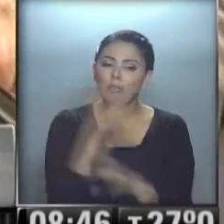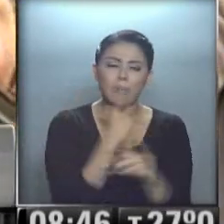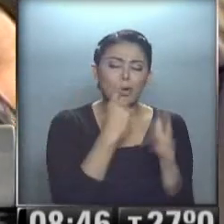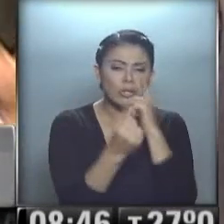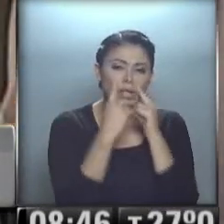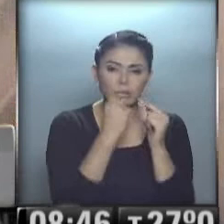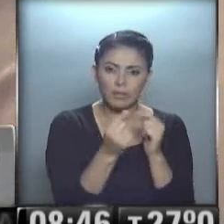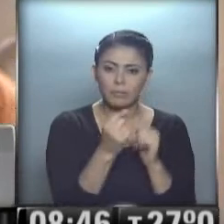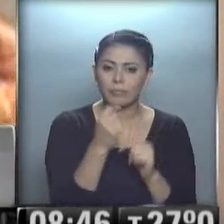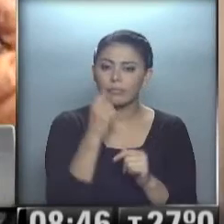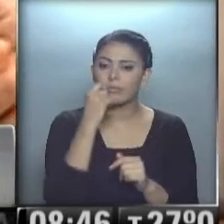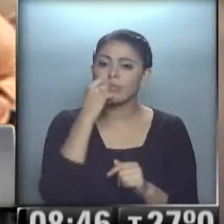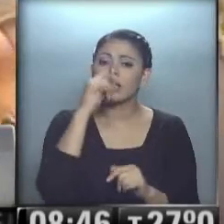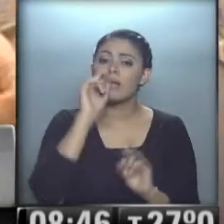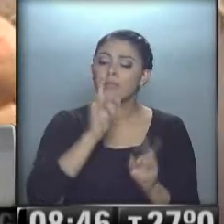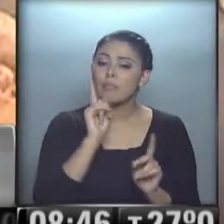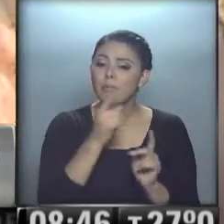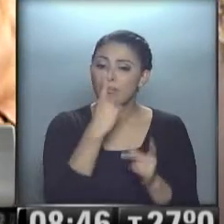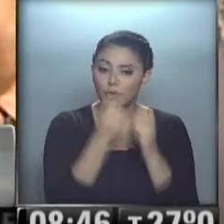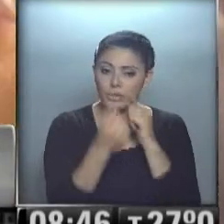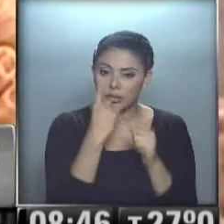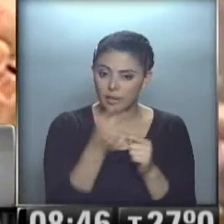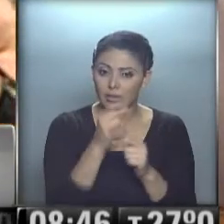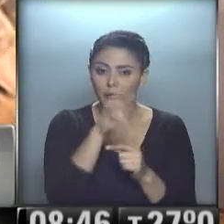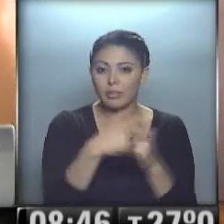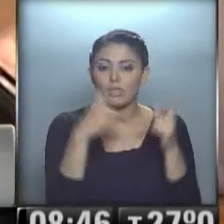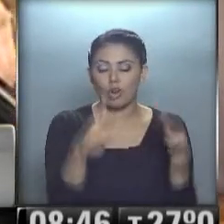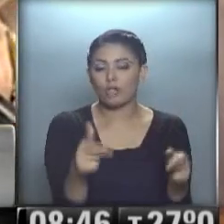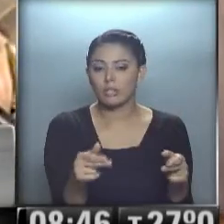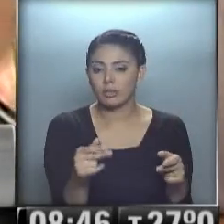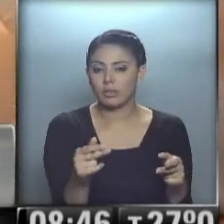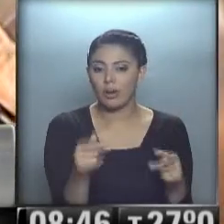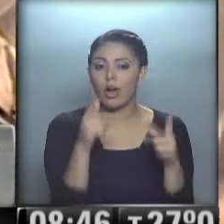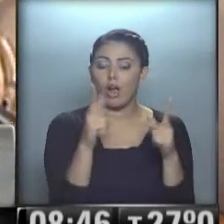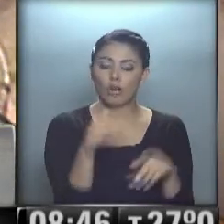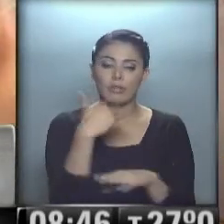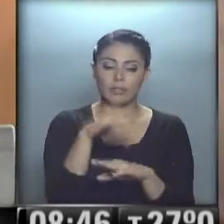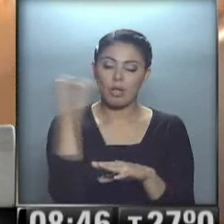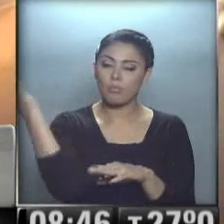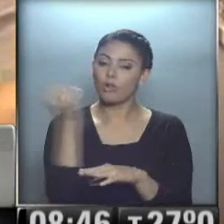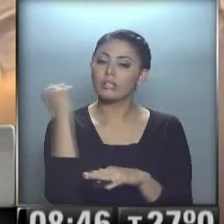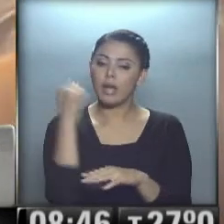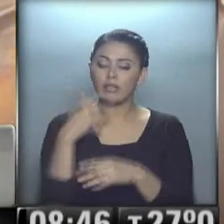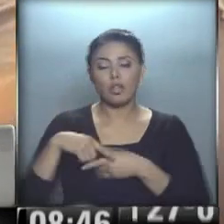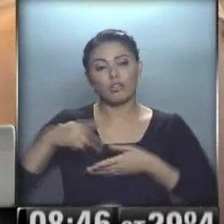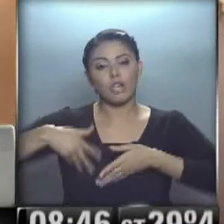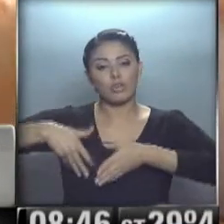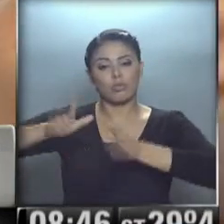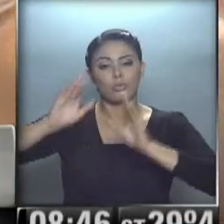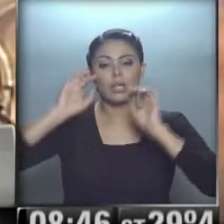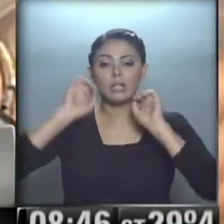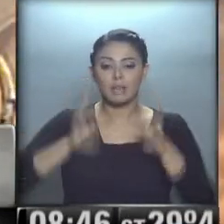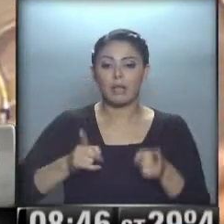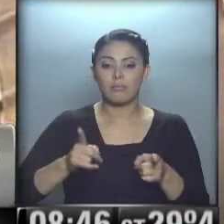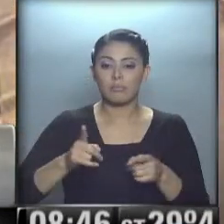protestar. A raíz de esa protesta se generan cortes, cortes de avenidas importantes, de rutas y también sí,